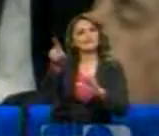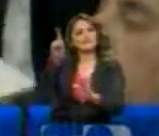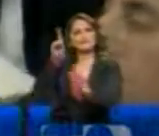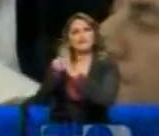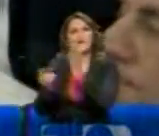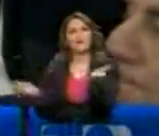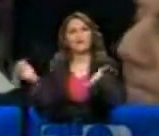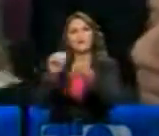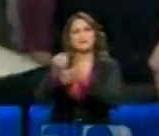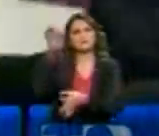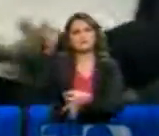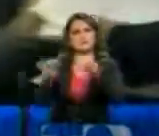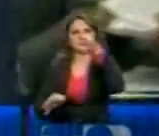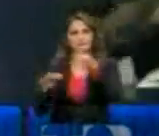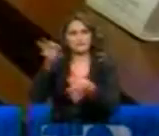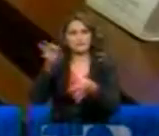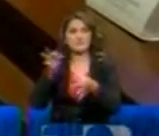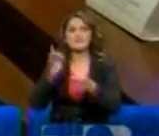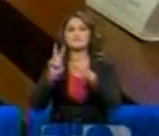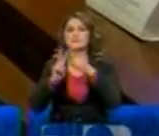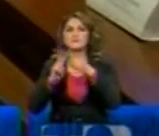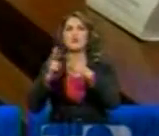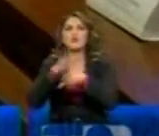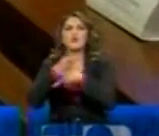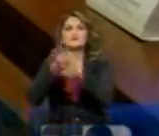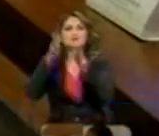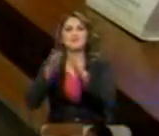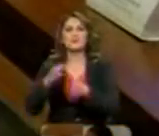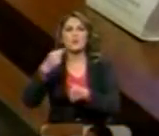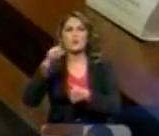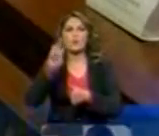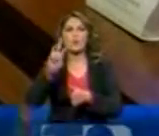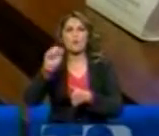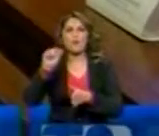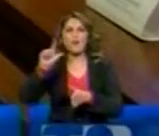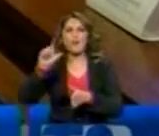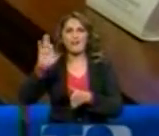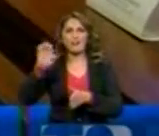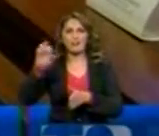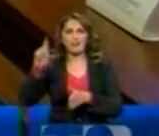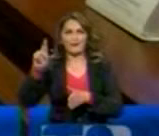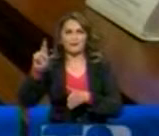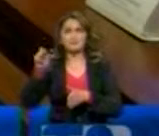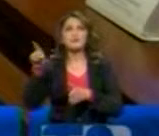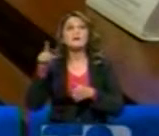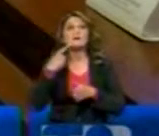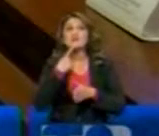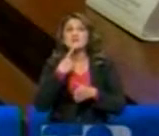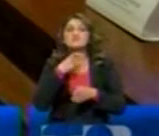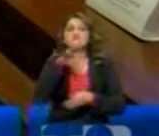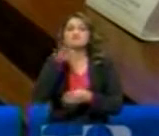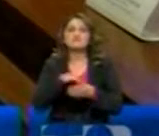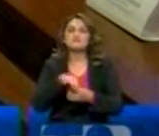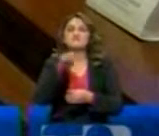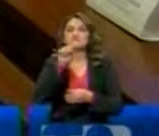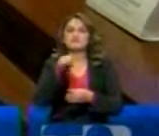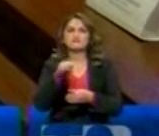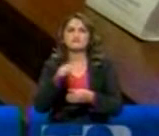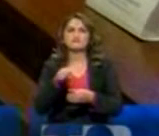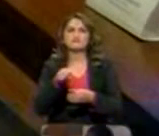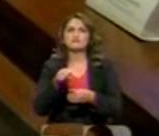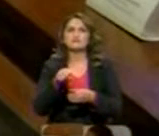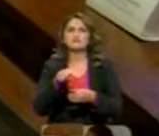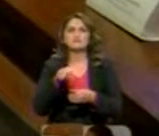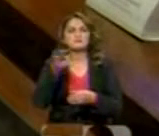Carlos Tuárez, y el consejero Walter Gómez. Contamos con 10 votos a favor, señora presidenta, 0 abstenciones, 0 negativos y